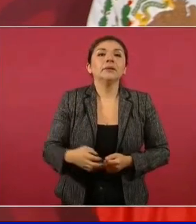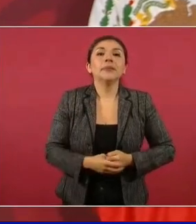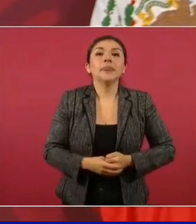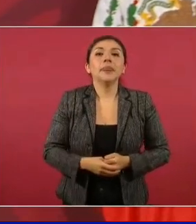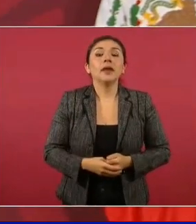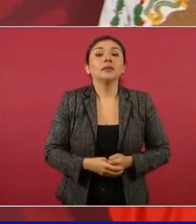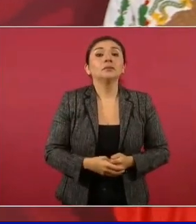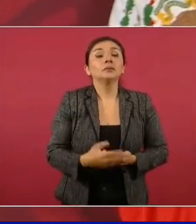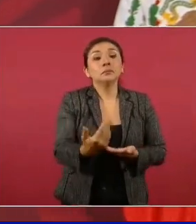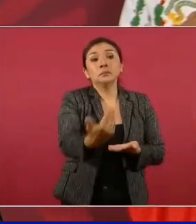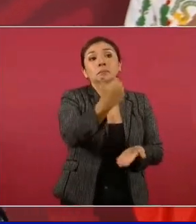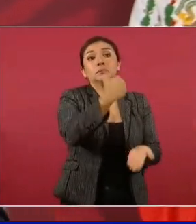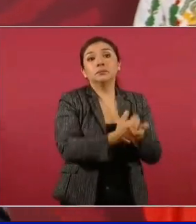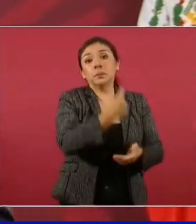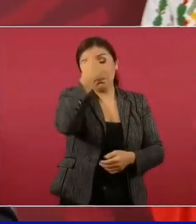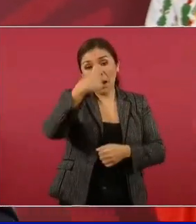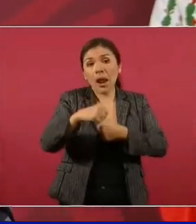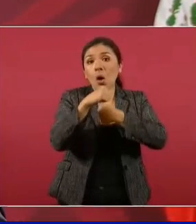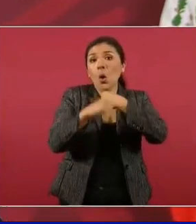a hacerse una cirugía plástica.